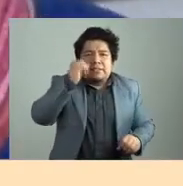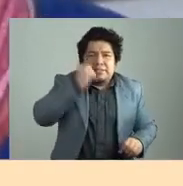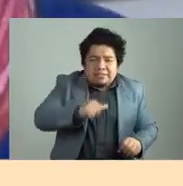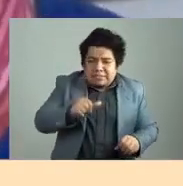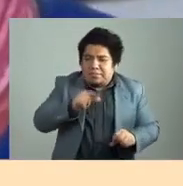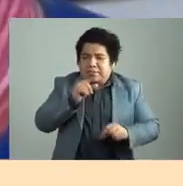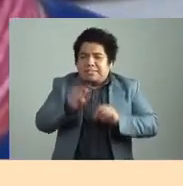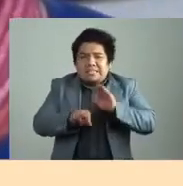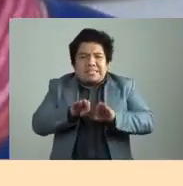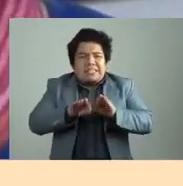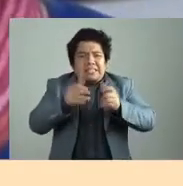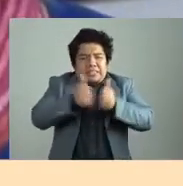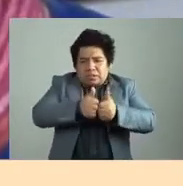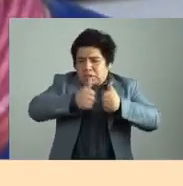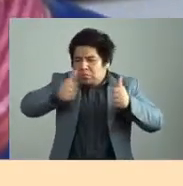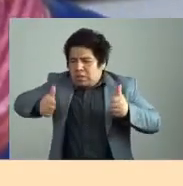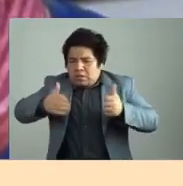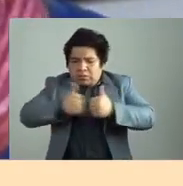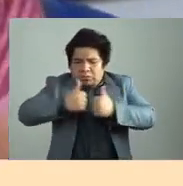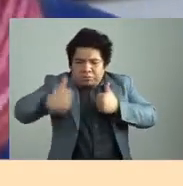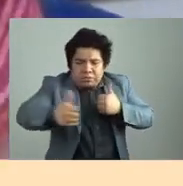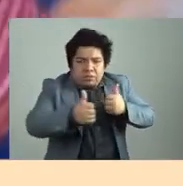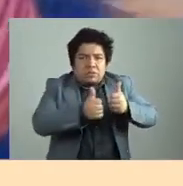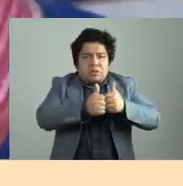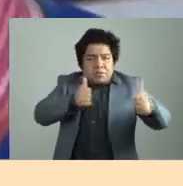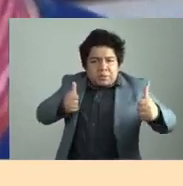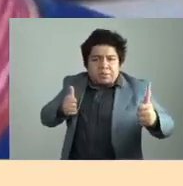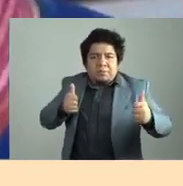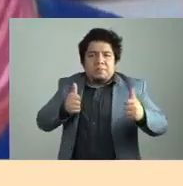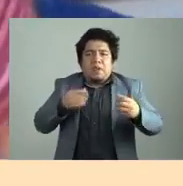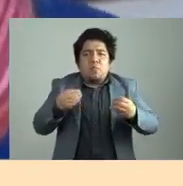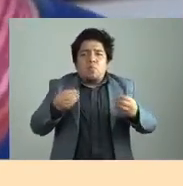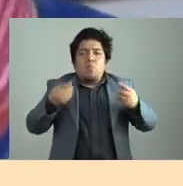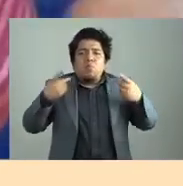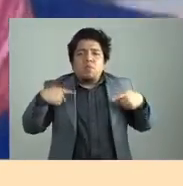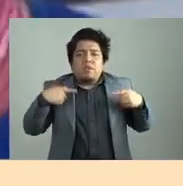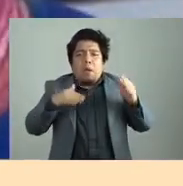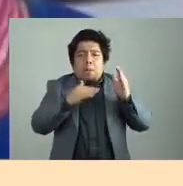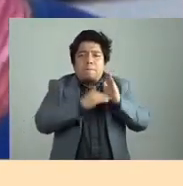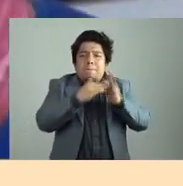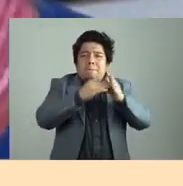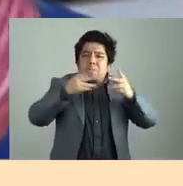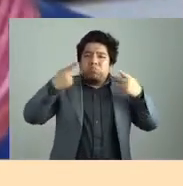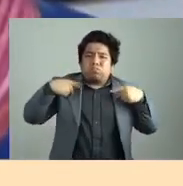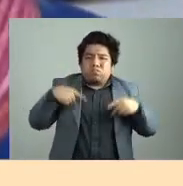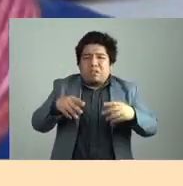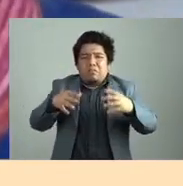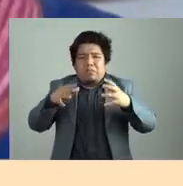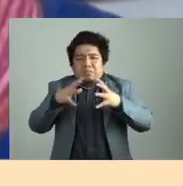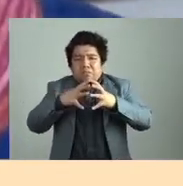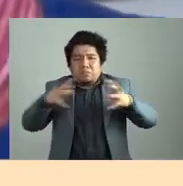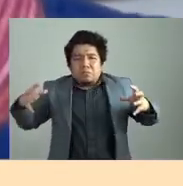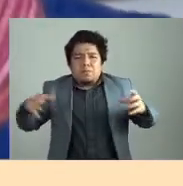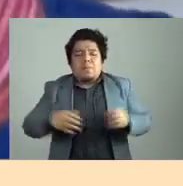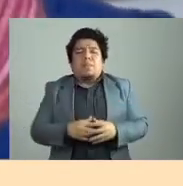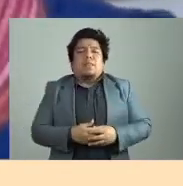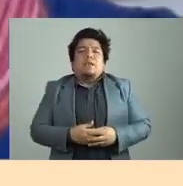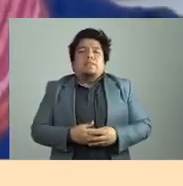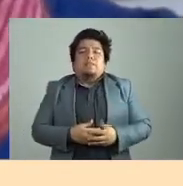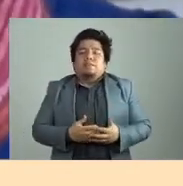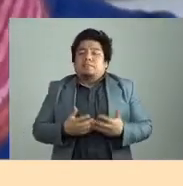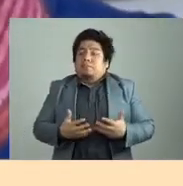separación no de millones de personas de su medida de de producción qué bueno